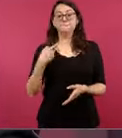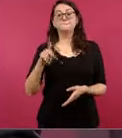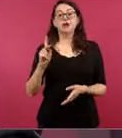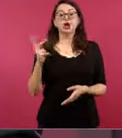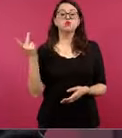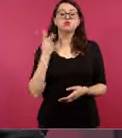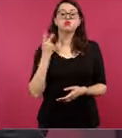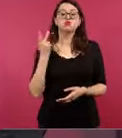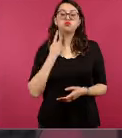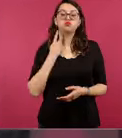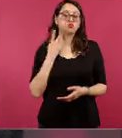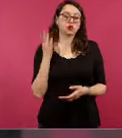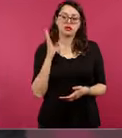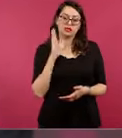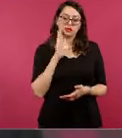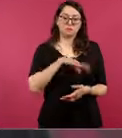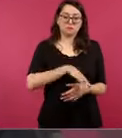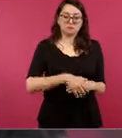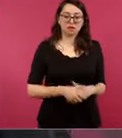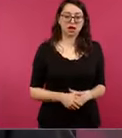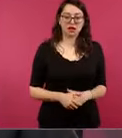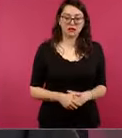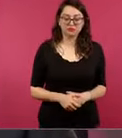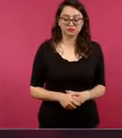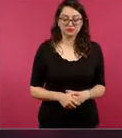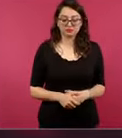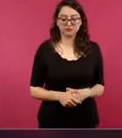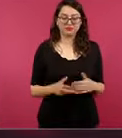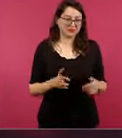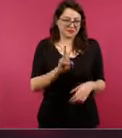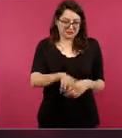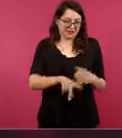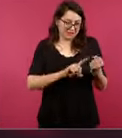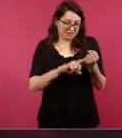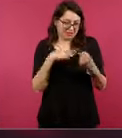loca en una tienda de cristalería.